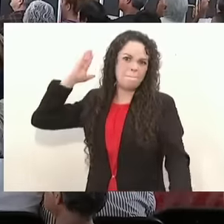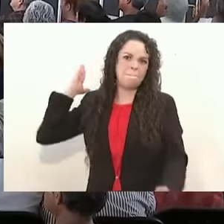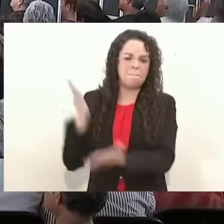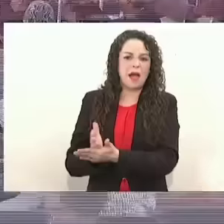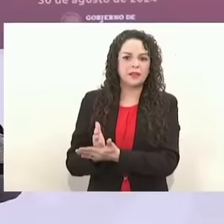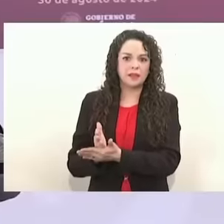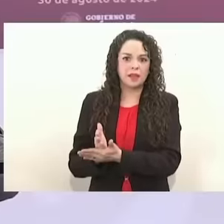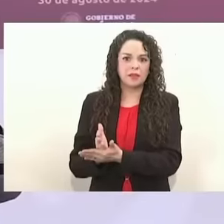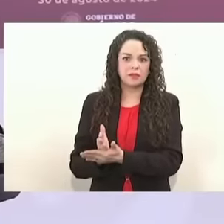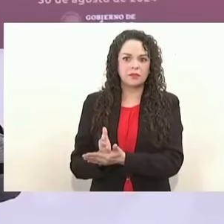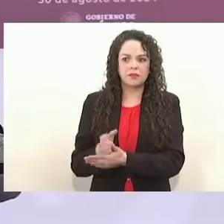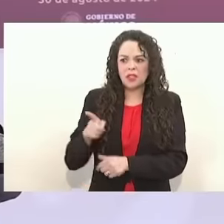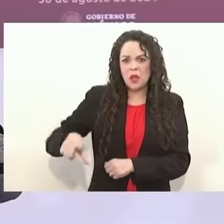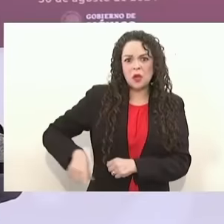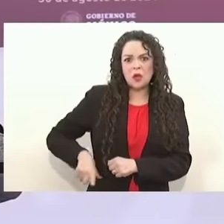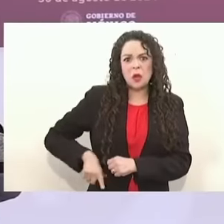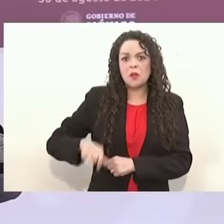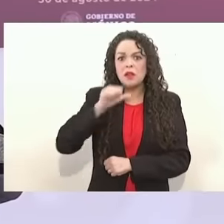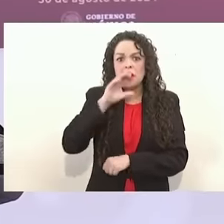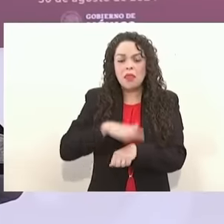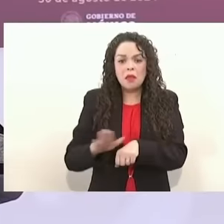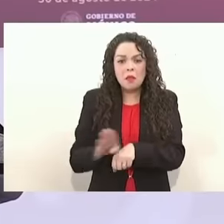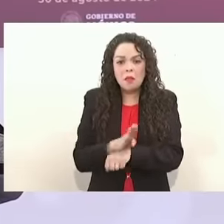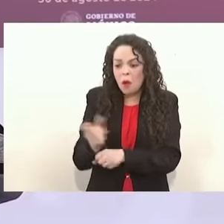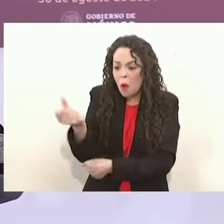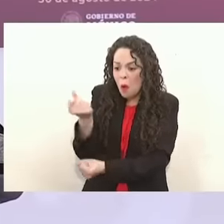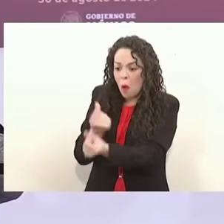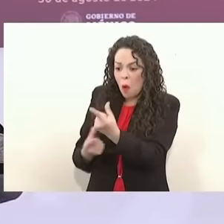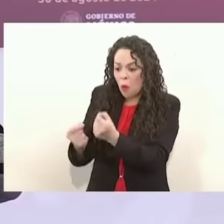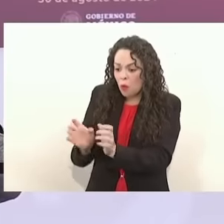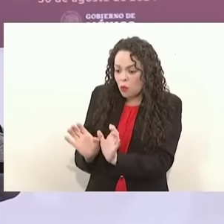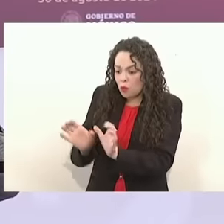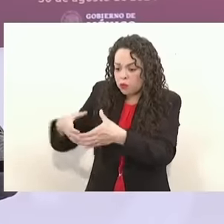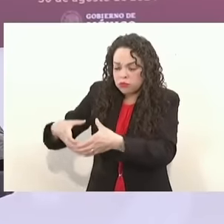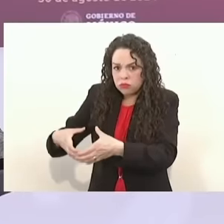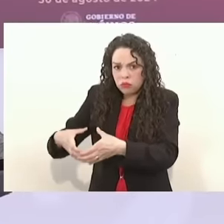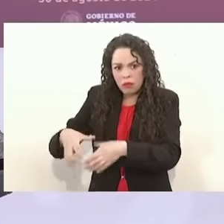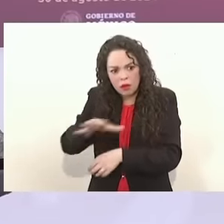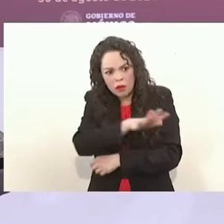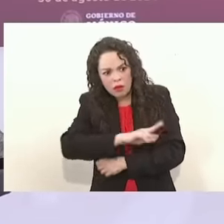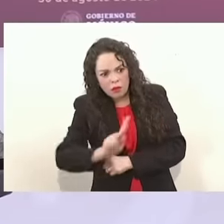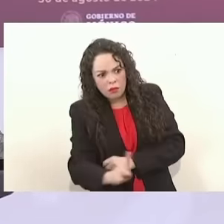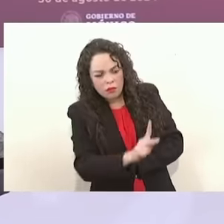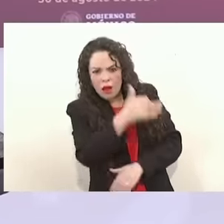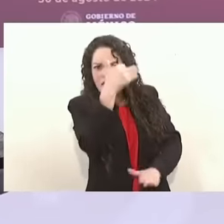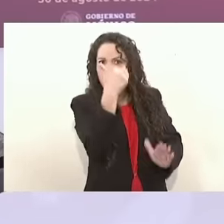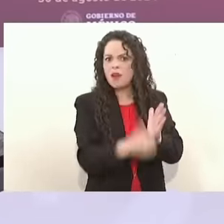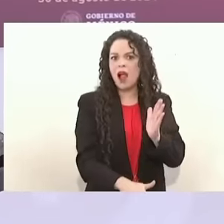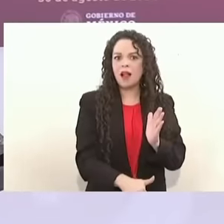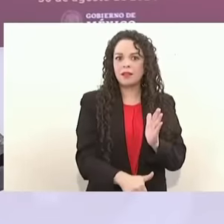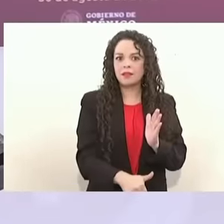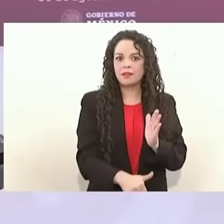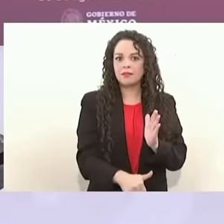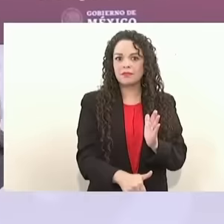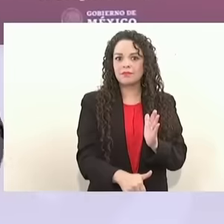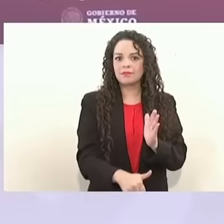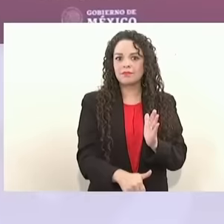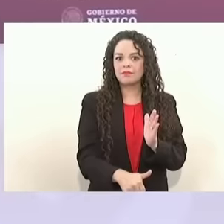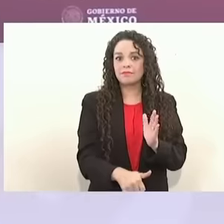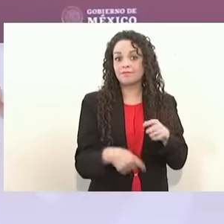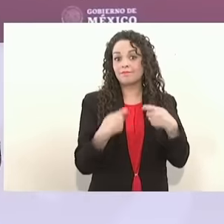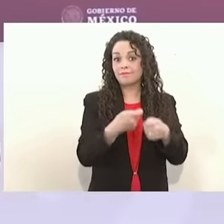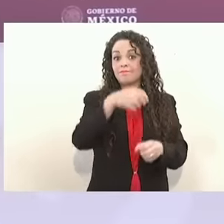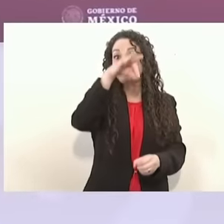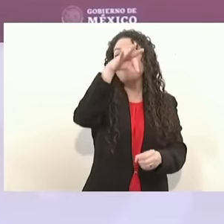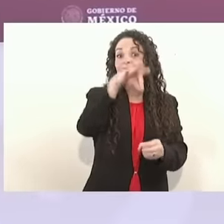solamente sirven a unos cuantos intereses. Y llegó el presidente Andrés Manuel López Obrador